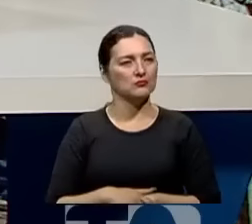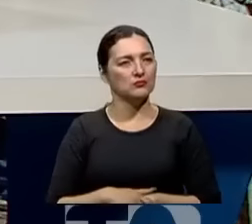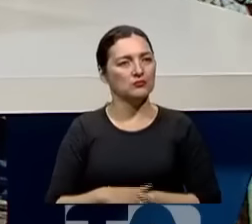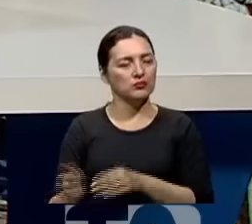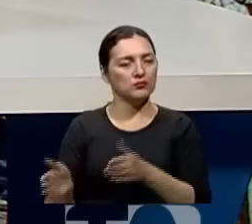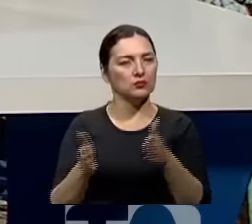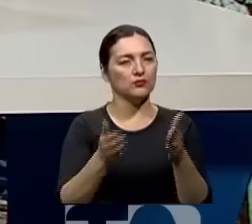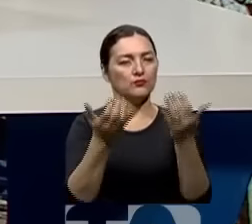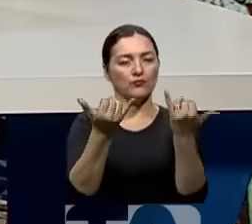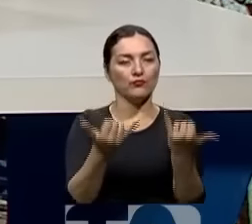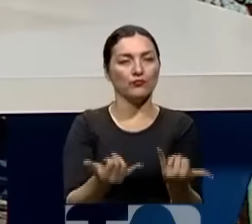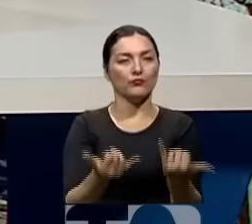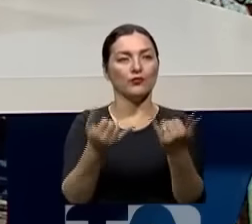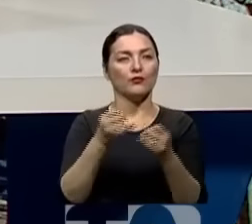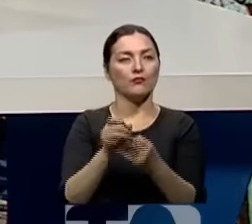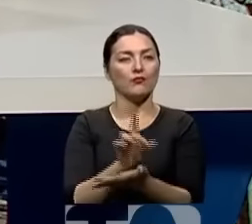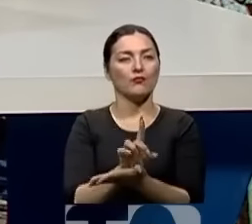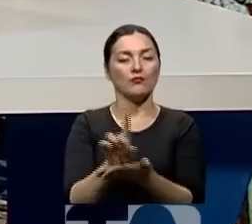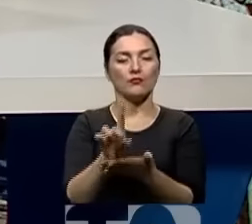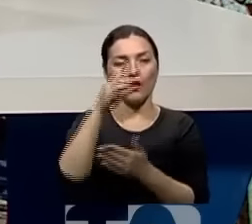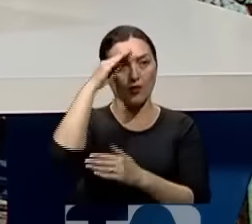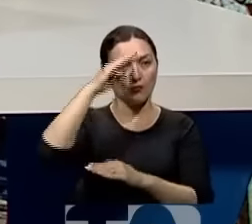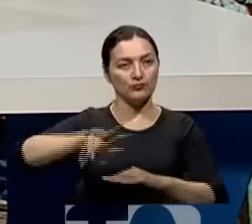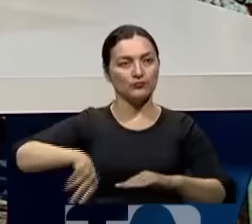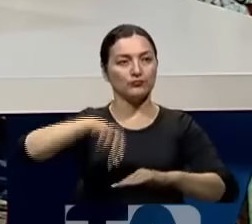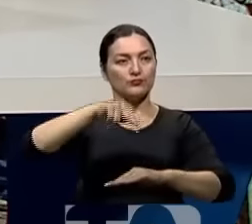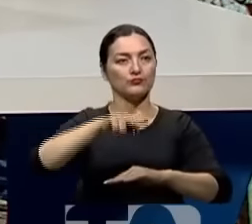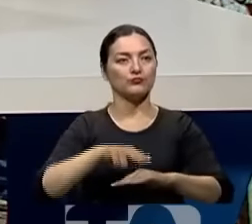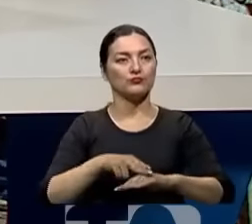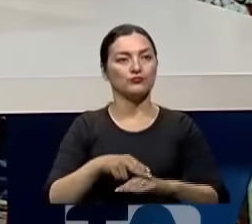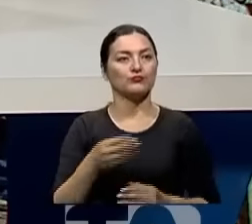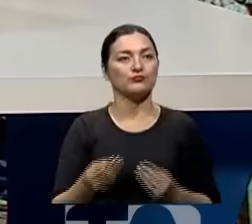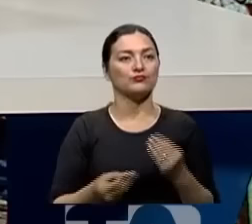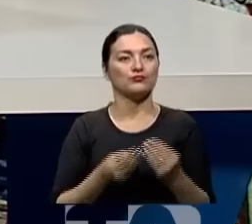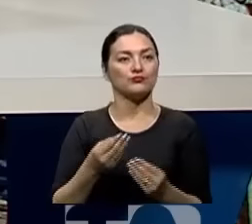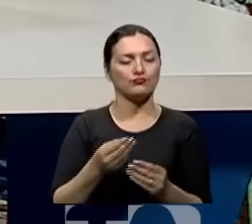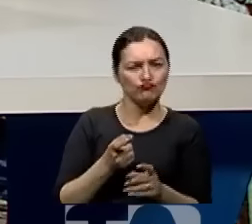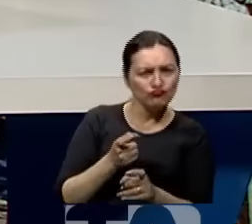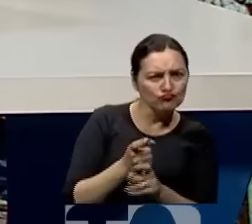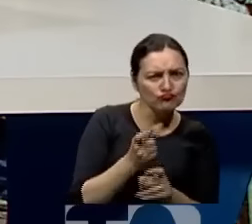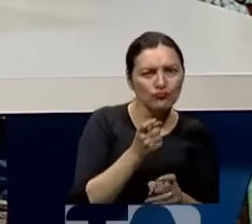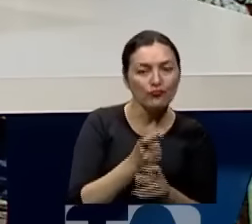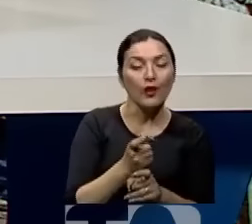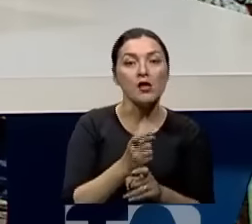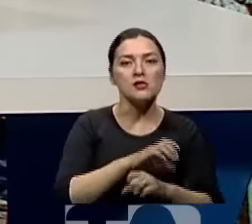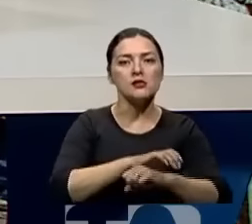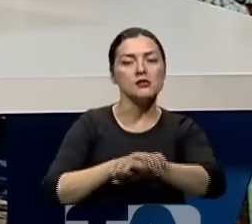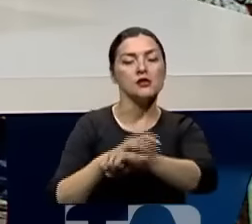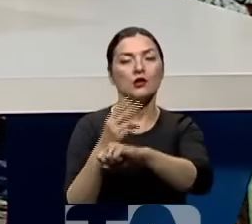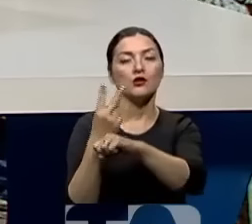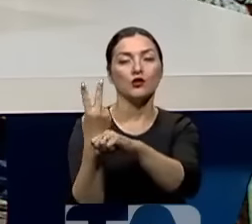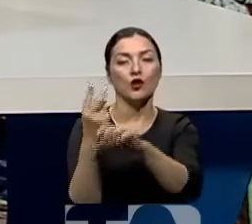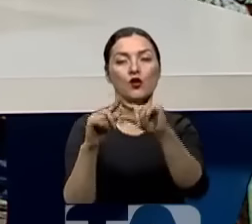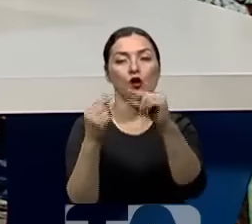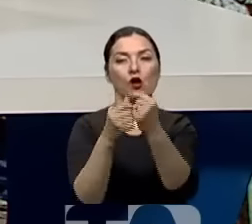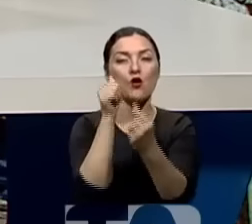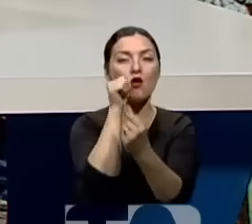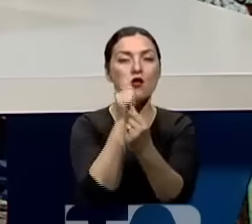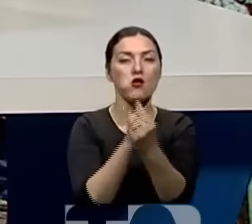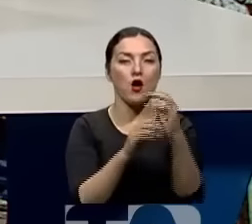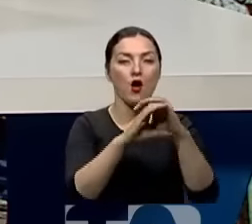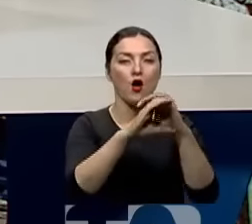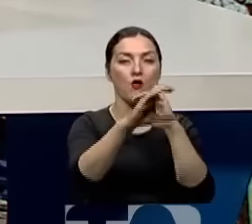Y les contamos que este fin de semana la Policía Nacional logró capturar a dos integrantes de una banda que se dedicaba al robo de buses